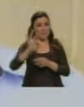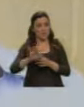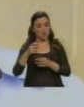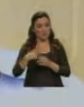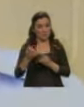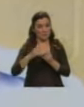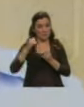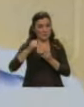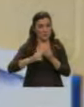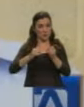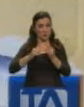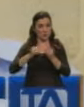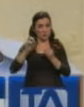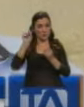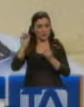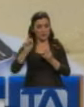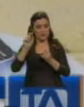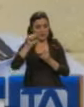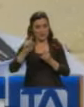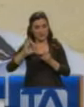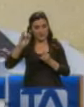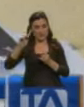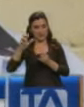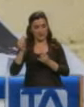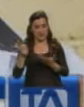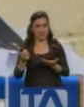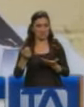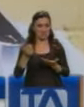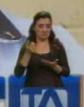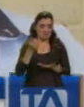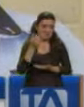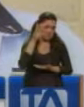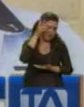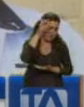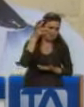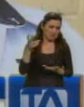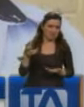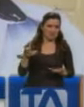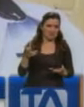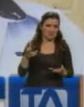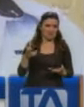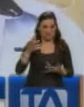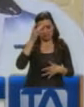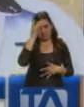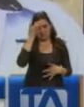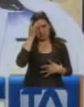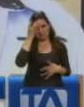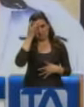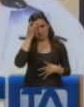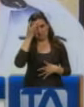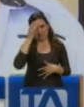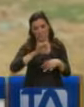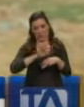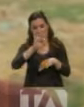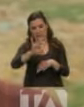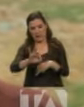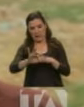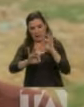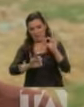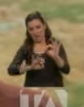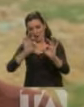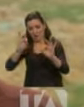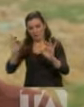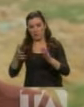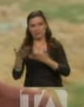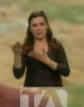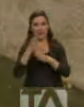No. Bueno, el Zika yo me imagino de que puede ser una enfermedad contagiosa, pues no. Marlene ha